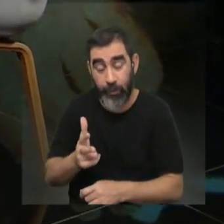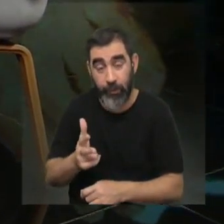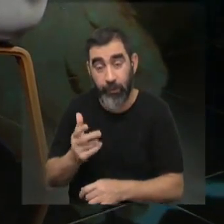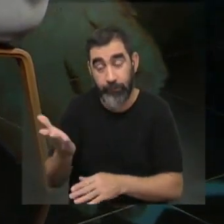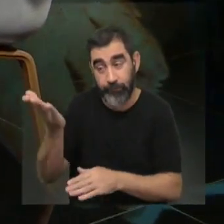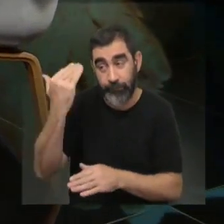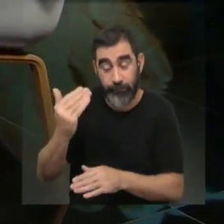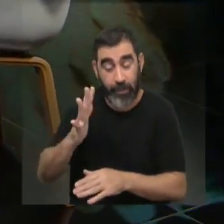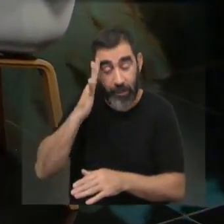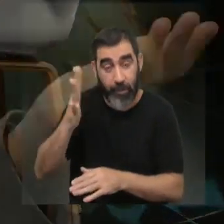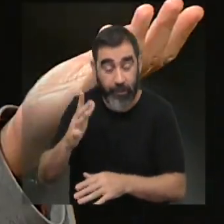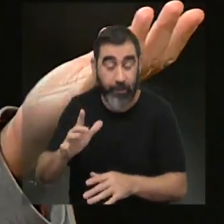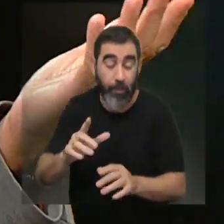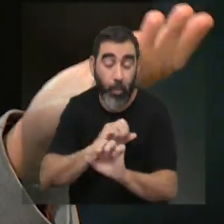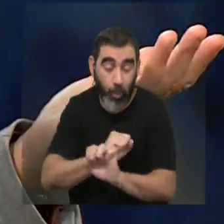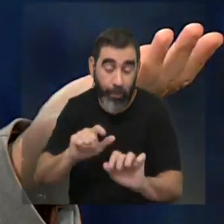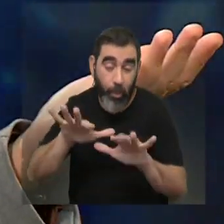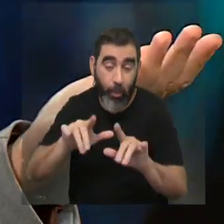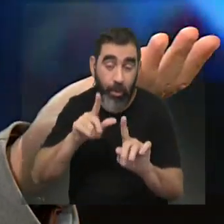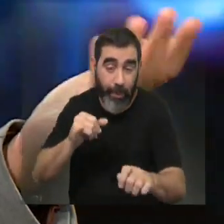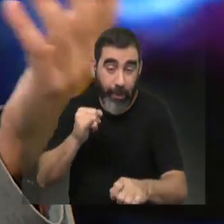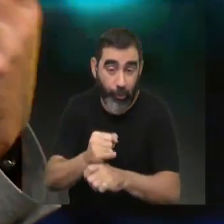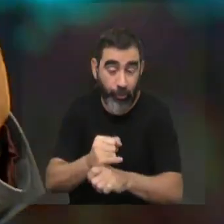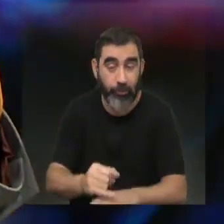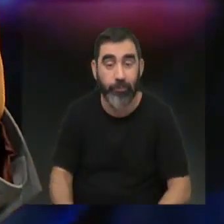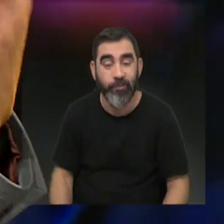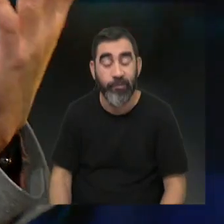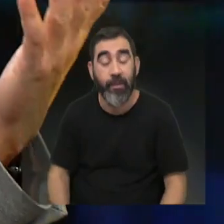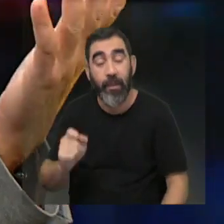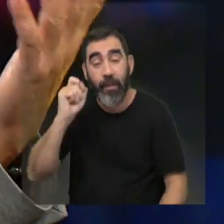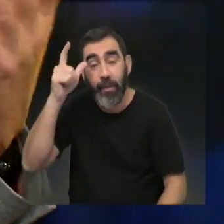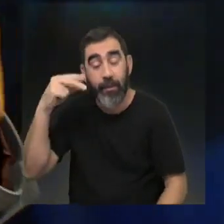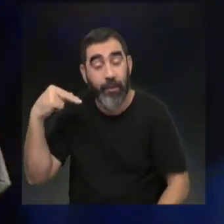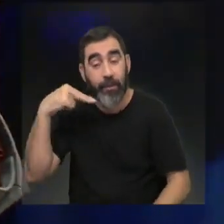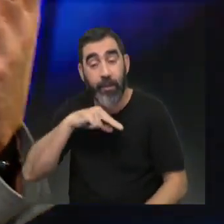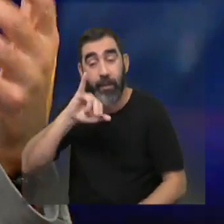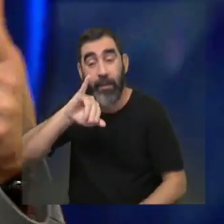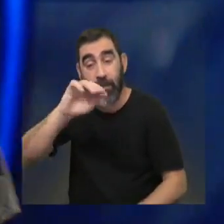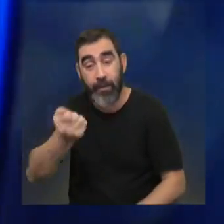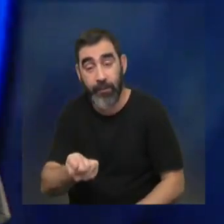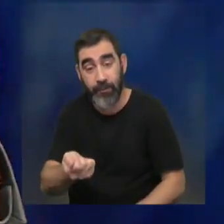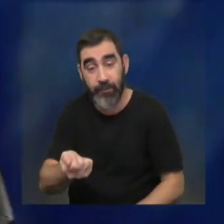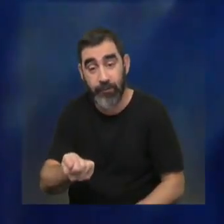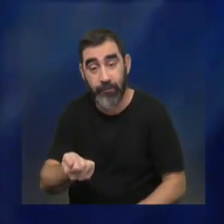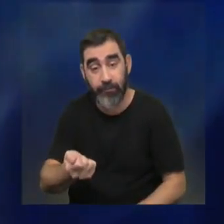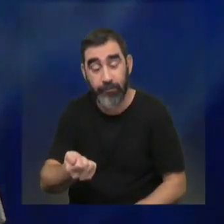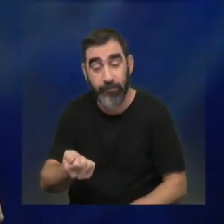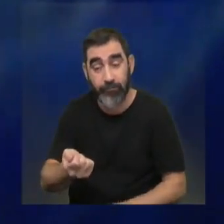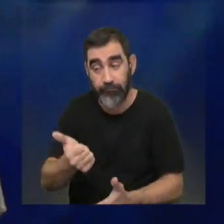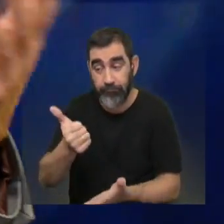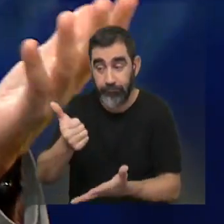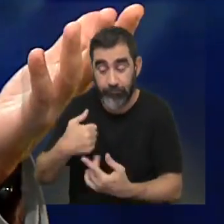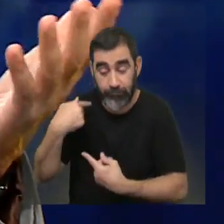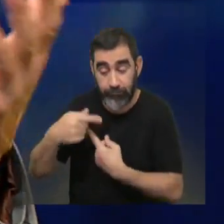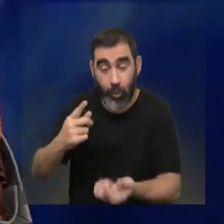anterior, bueno, lo esperable era un error. A la inteligencia artificial, en esto de empezar a familiarizarnos con su presencia, y